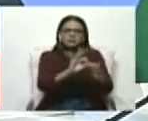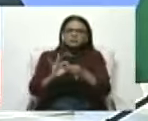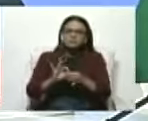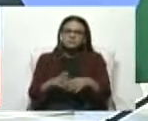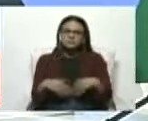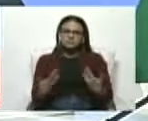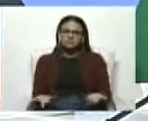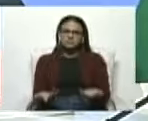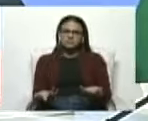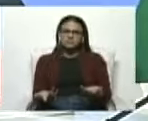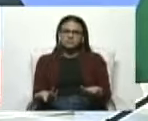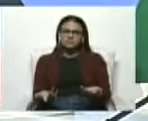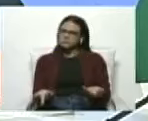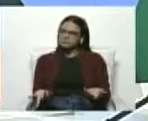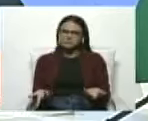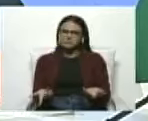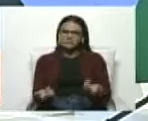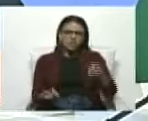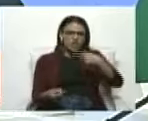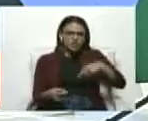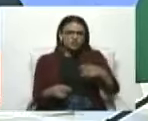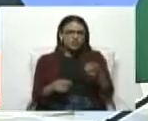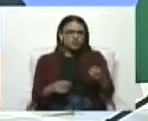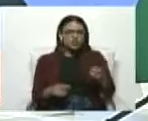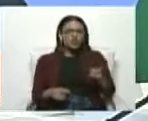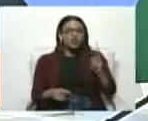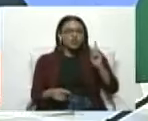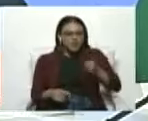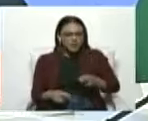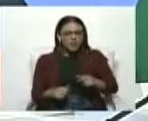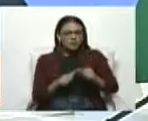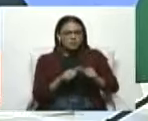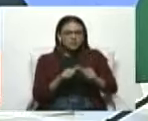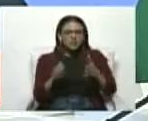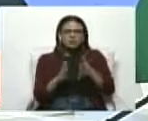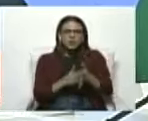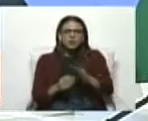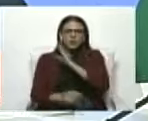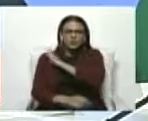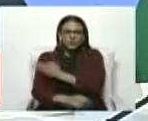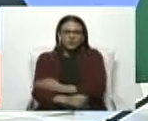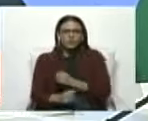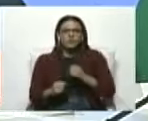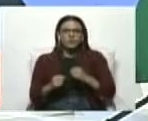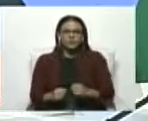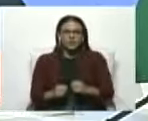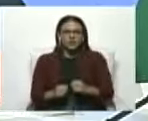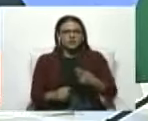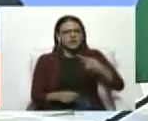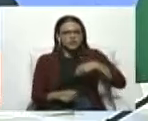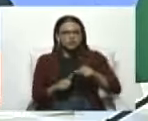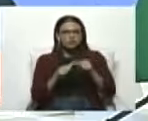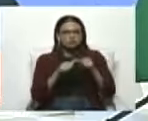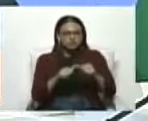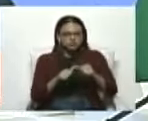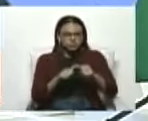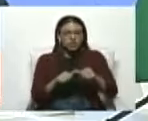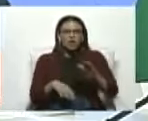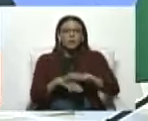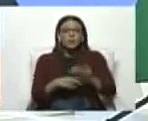consensos que tiene el país, uno de los más sólidos, el tema de la paz. Difícilmente, porque la